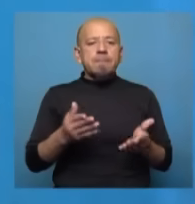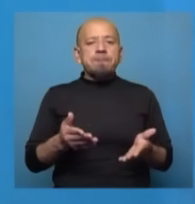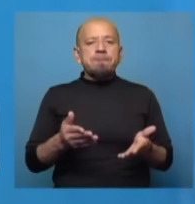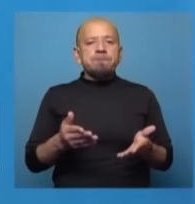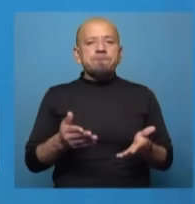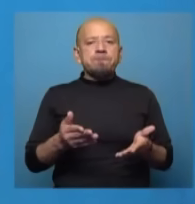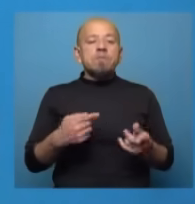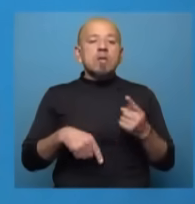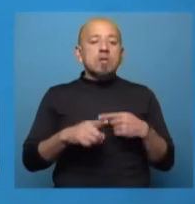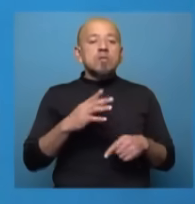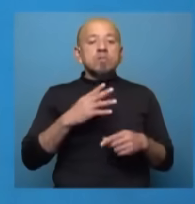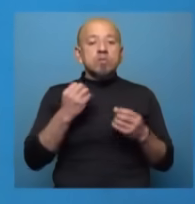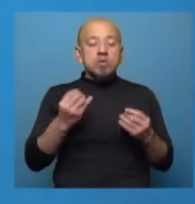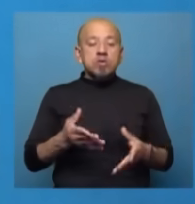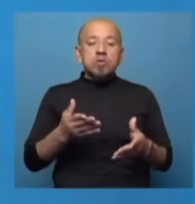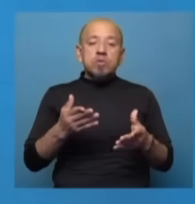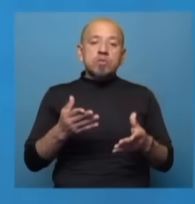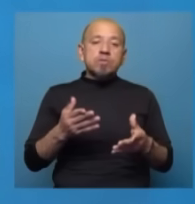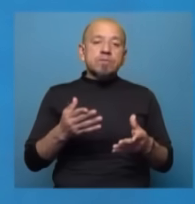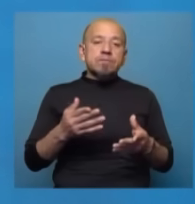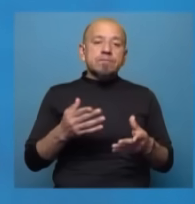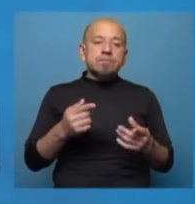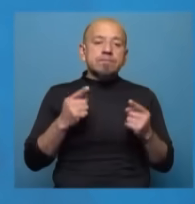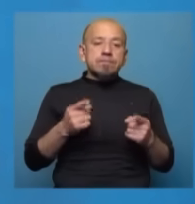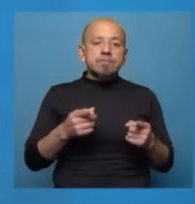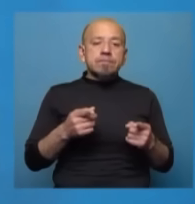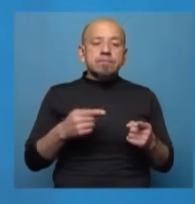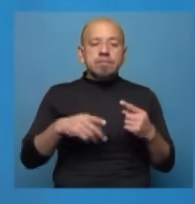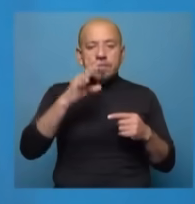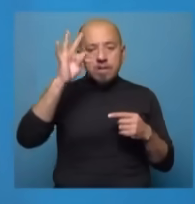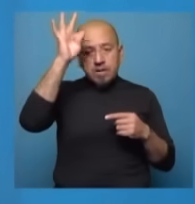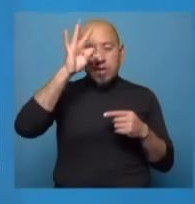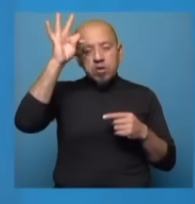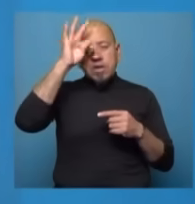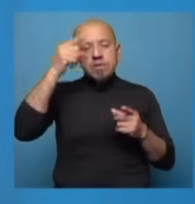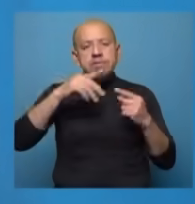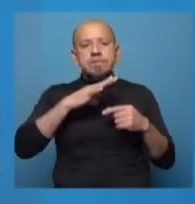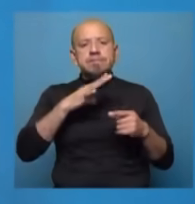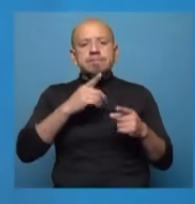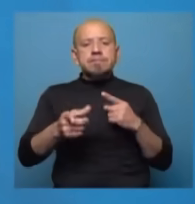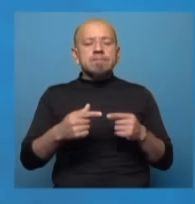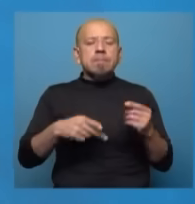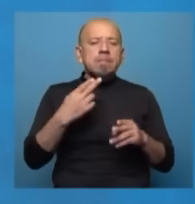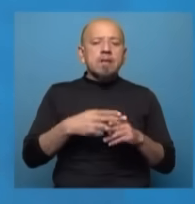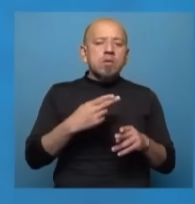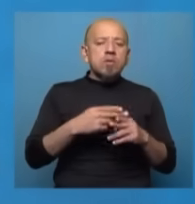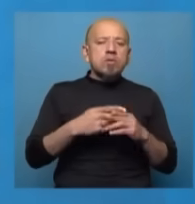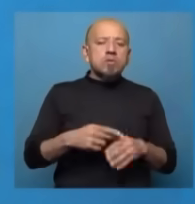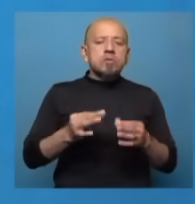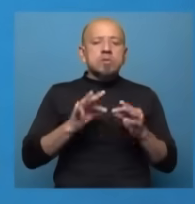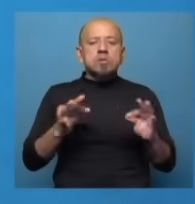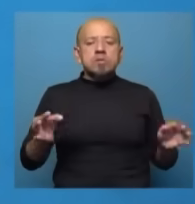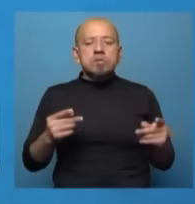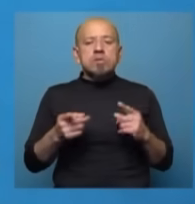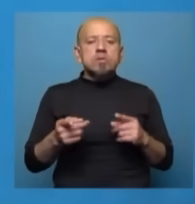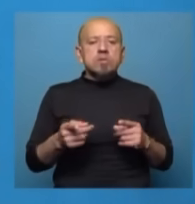pretendían por eso es que en esto que las teorías de los casos tienen como nombres o lemas que es una técnica de